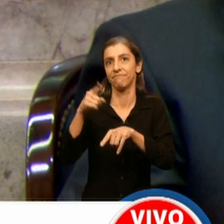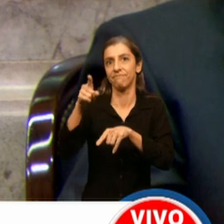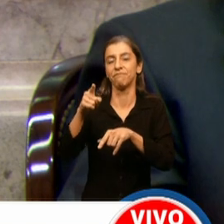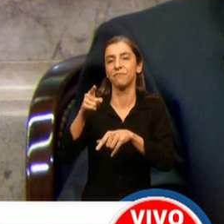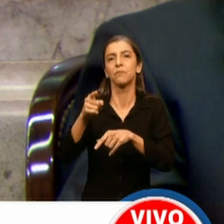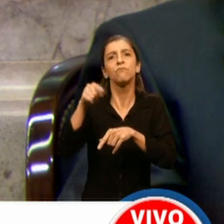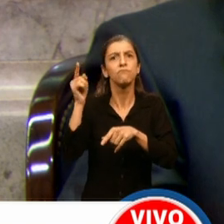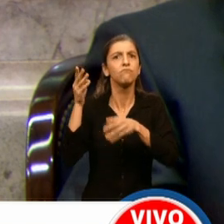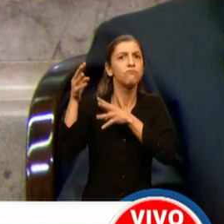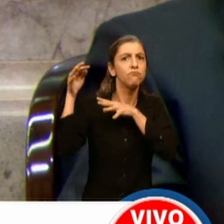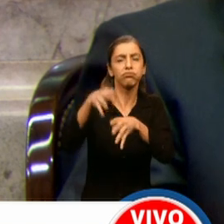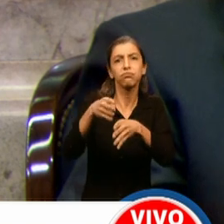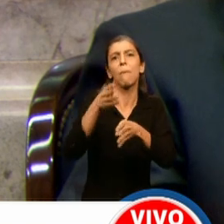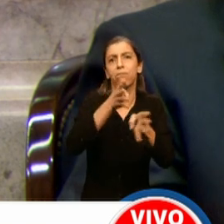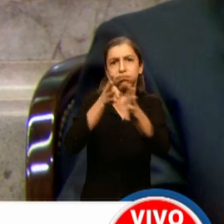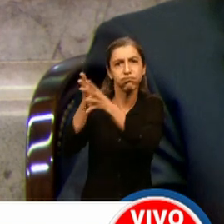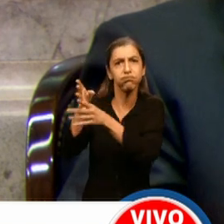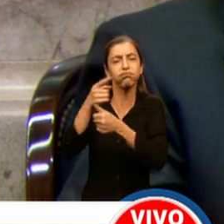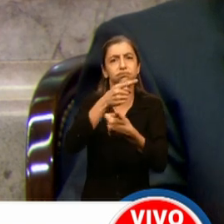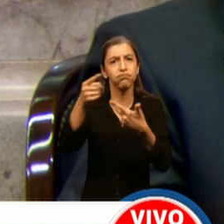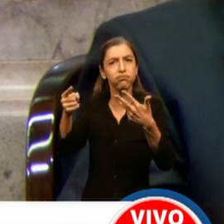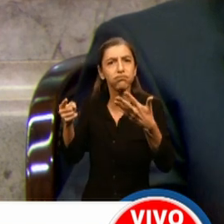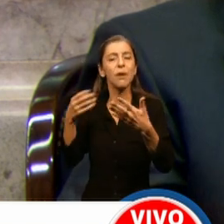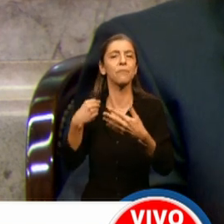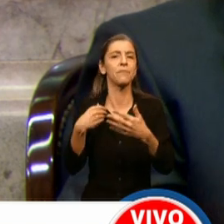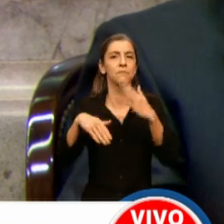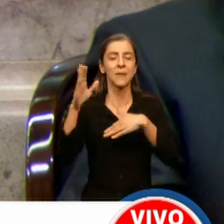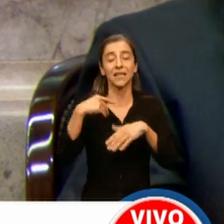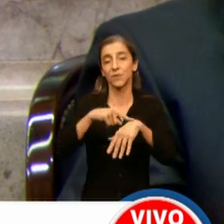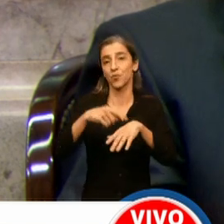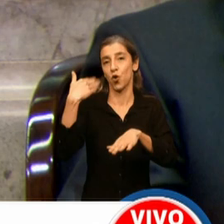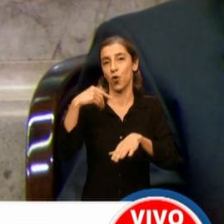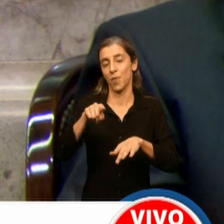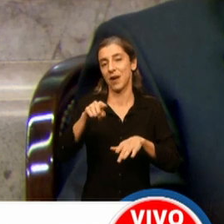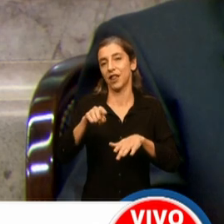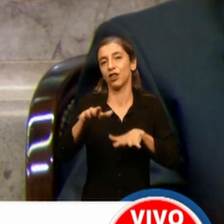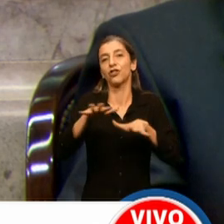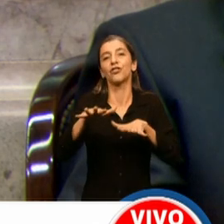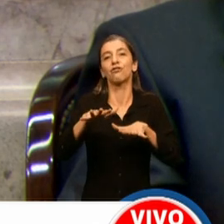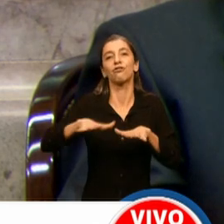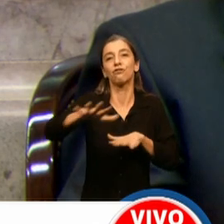centro de conducción o neurálgico del virrey de lo que era este